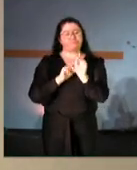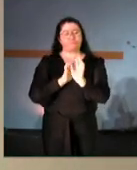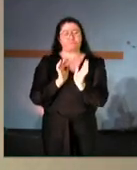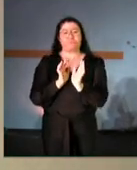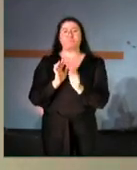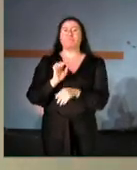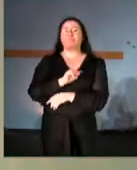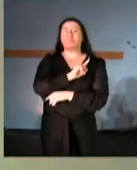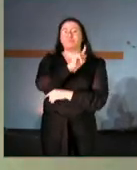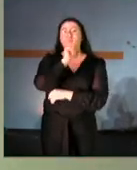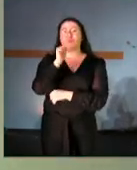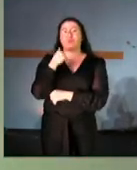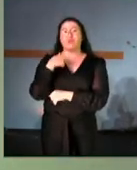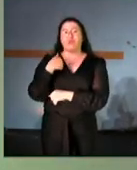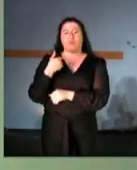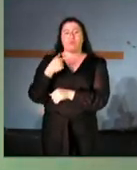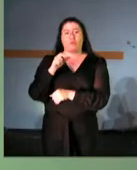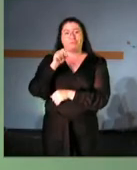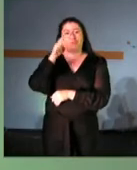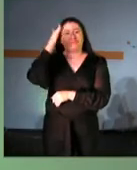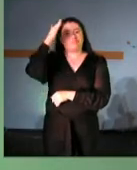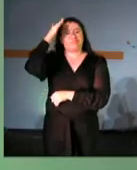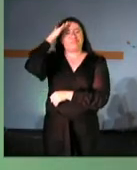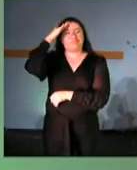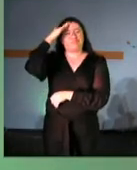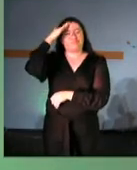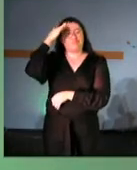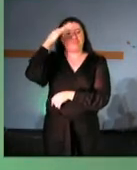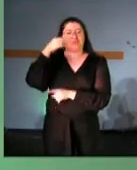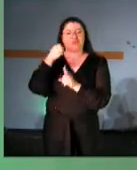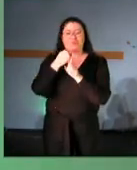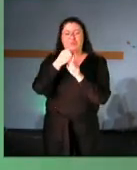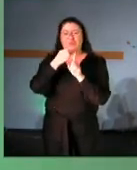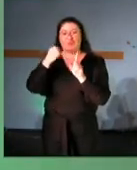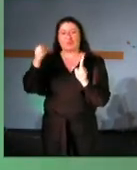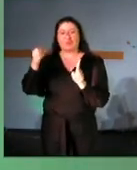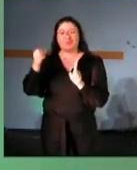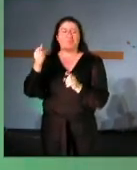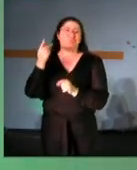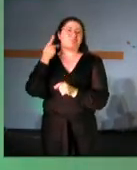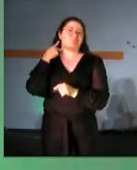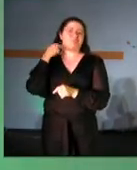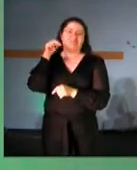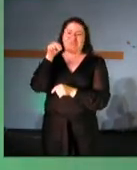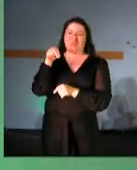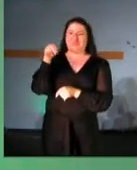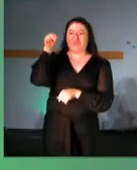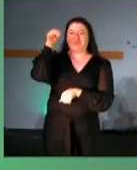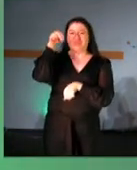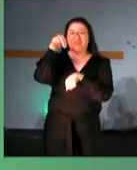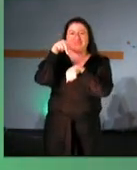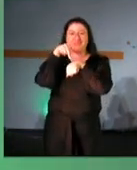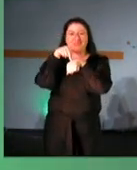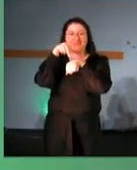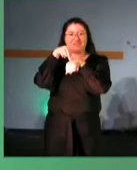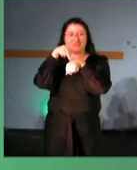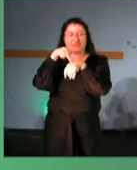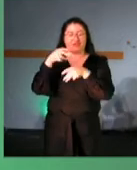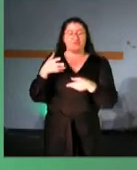Estuve al frente de la organización político-militar en el norte de Nicaragua.